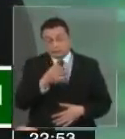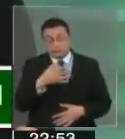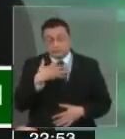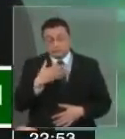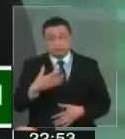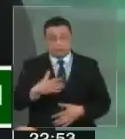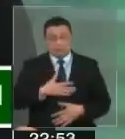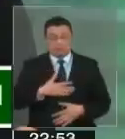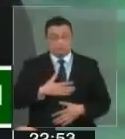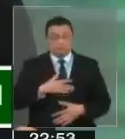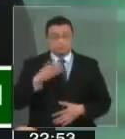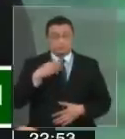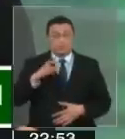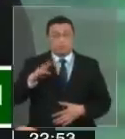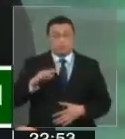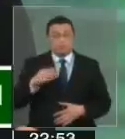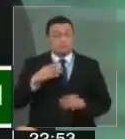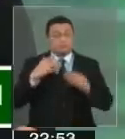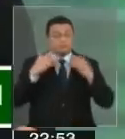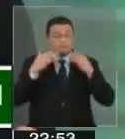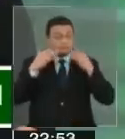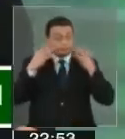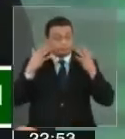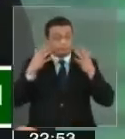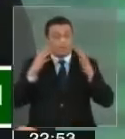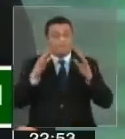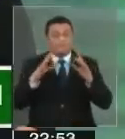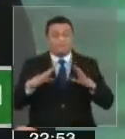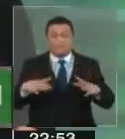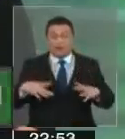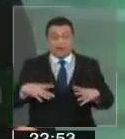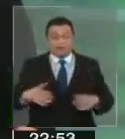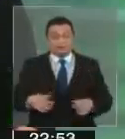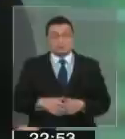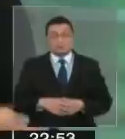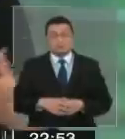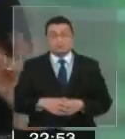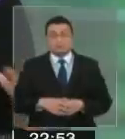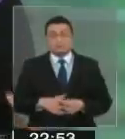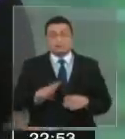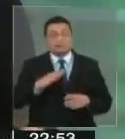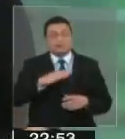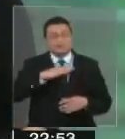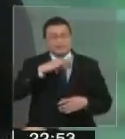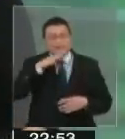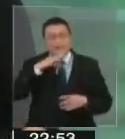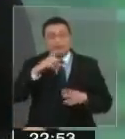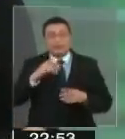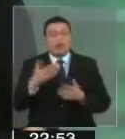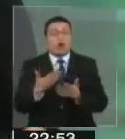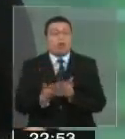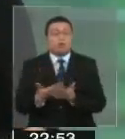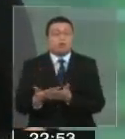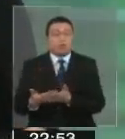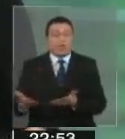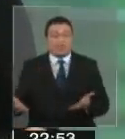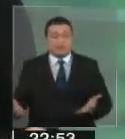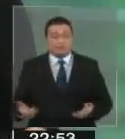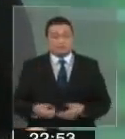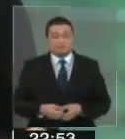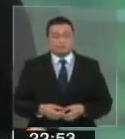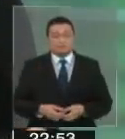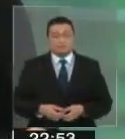la mía ha sido una maternidad gloriosa, feliz, llena de oportunidades.